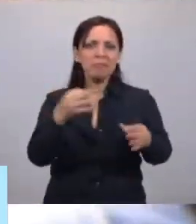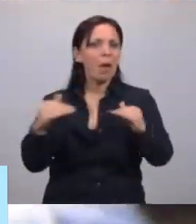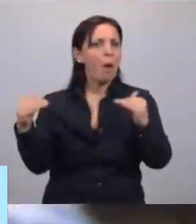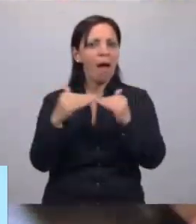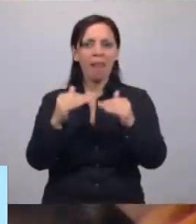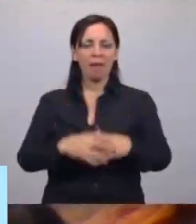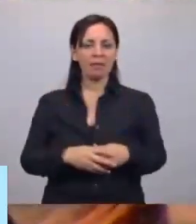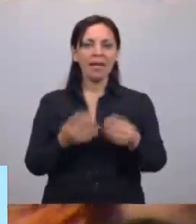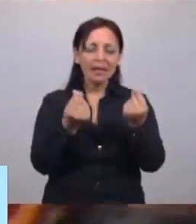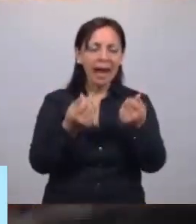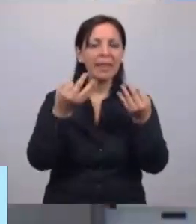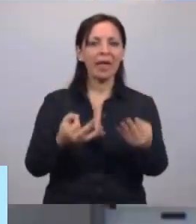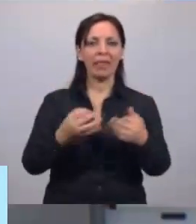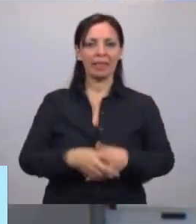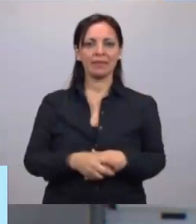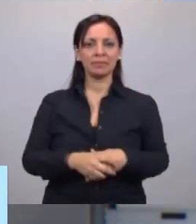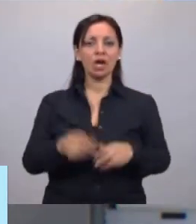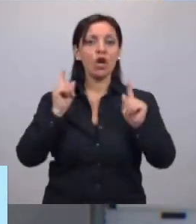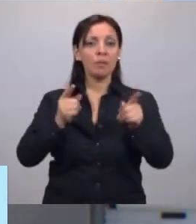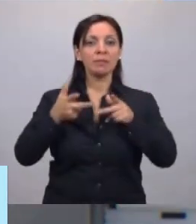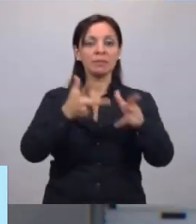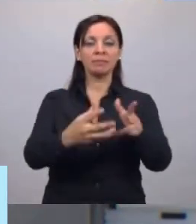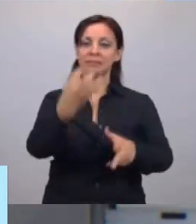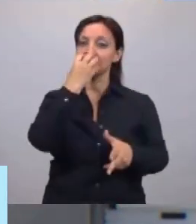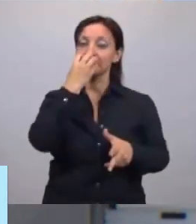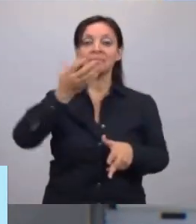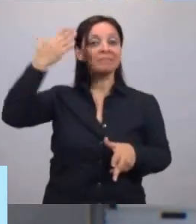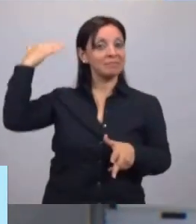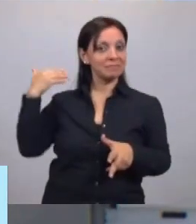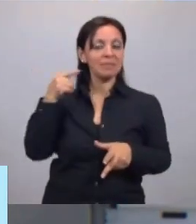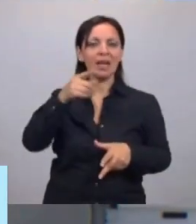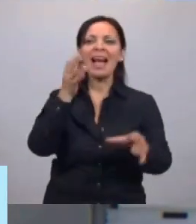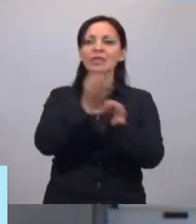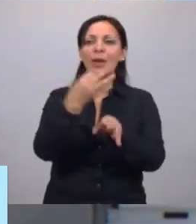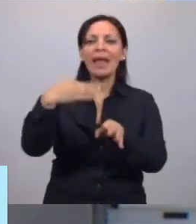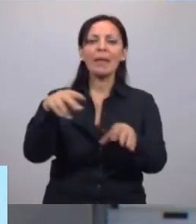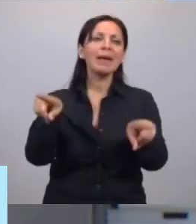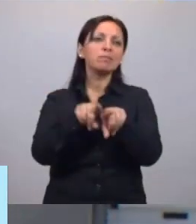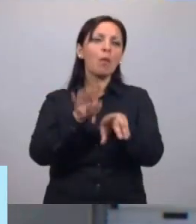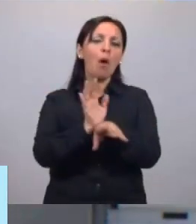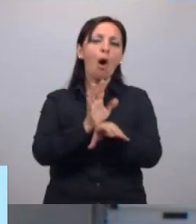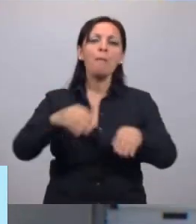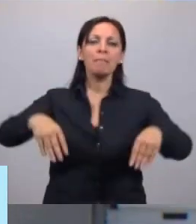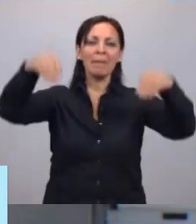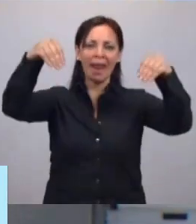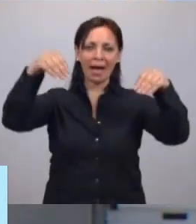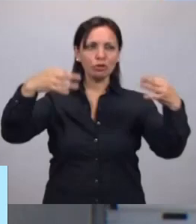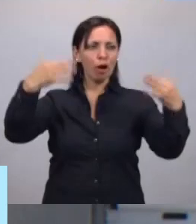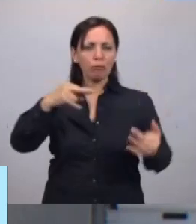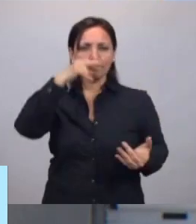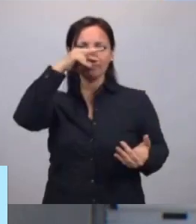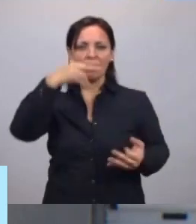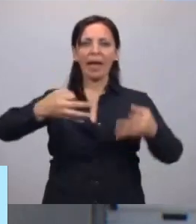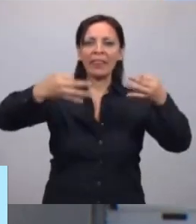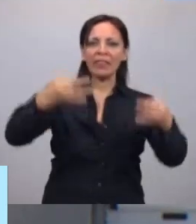es de calidad decía Sarmiento que las escuelas tenían que ser como Palacios no que tenían que ser dignos que